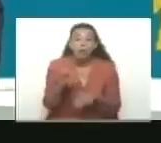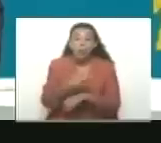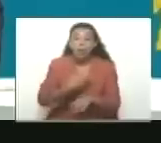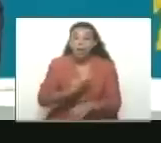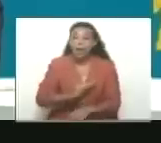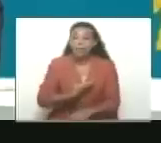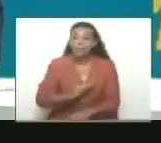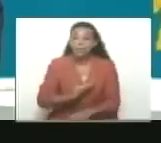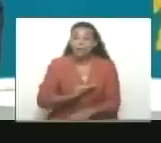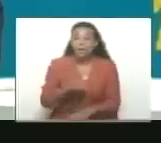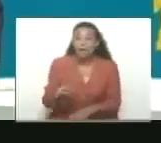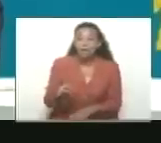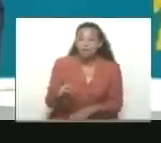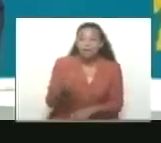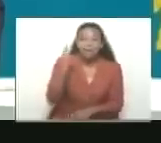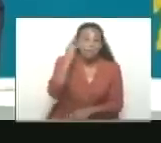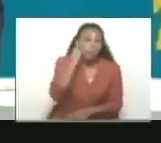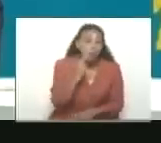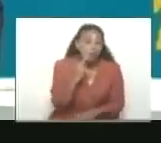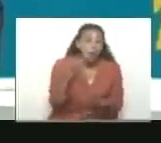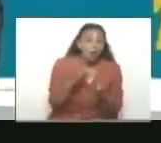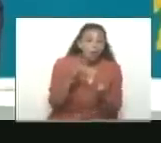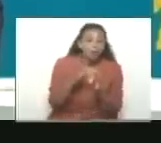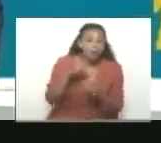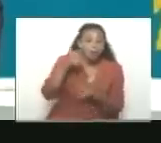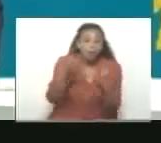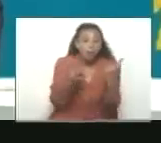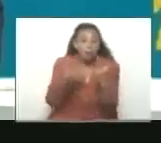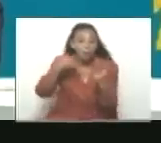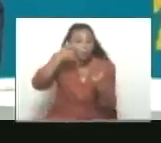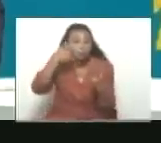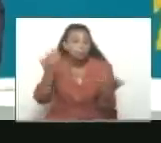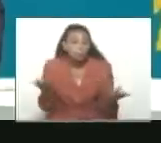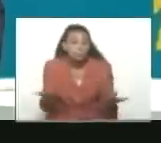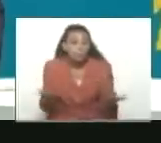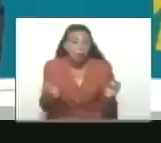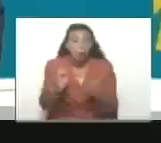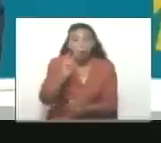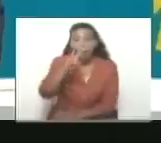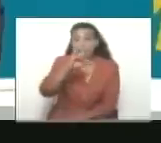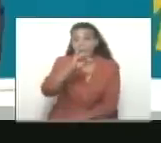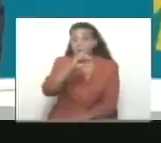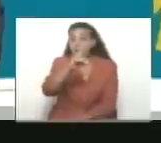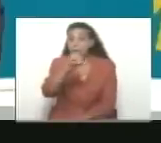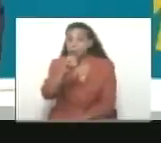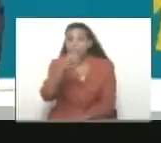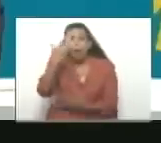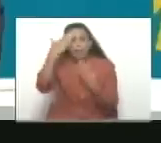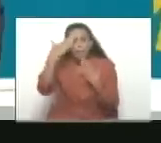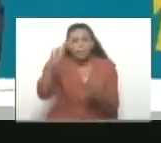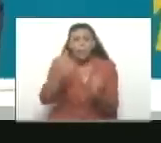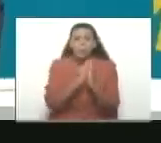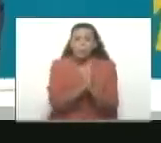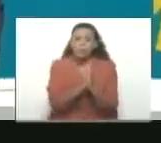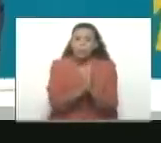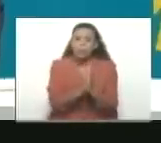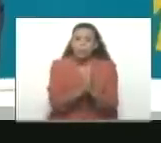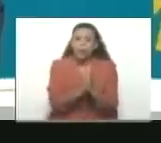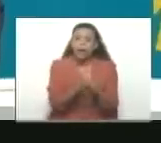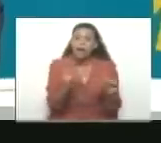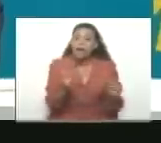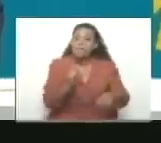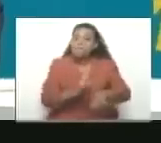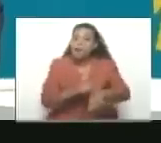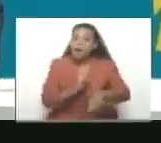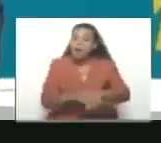alcalde Tito Oviedo están conectados los dos Oviedo No desde aquí le mando un mensaje a Tito Oviedo a ponerse las